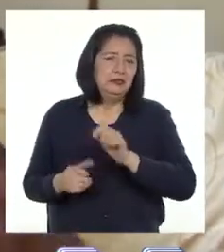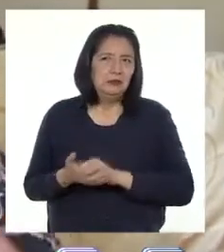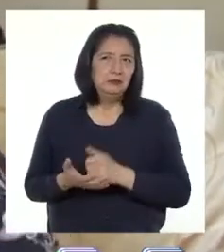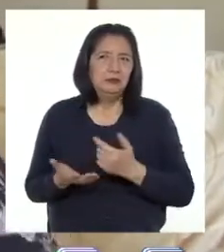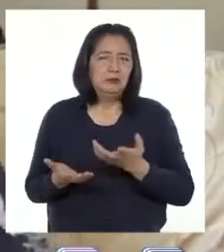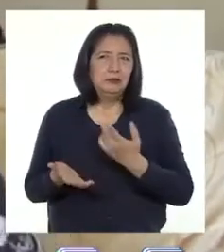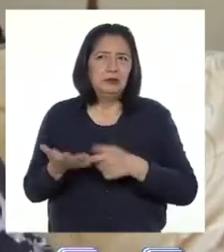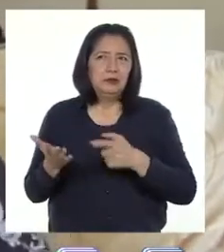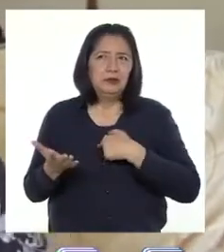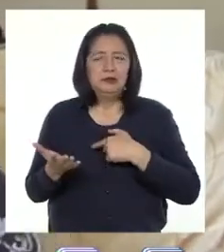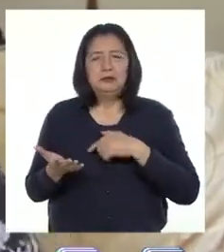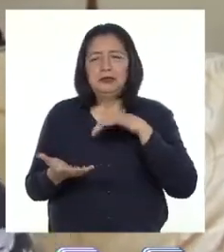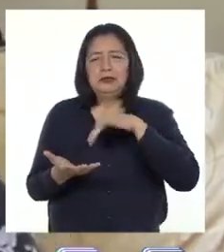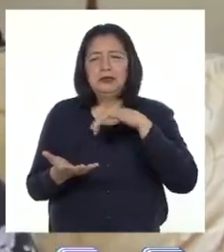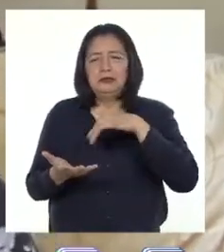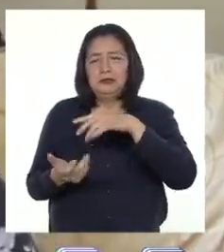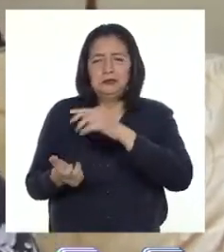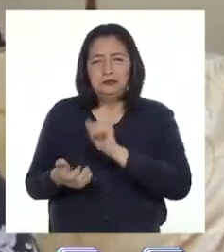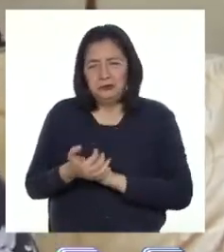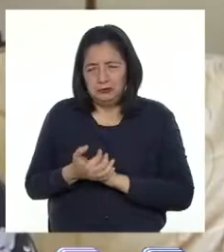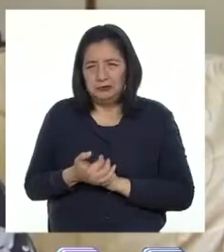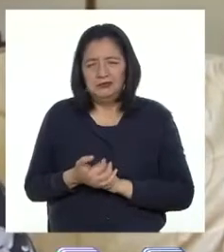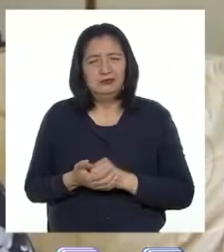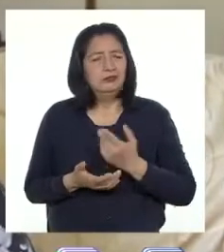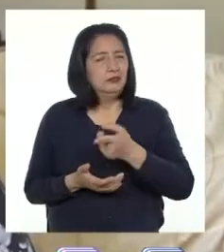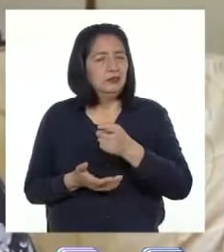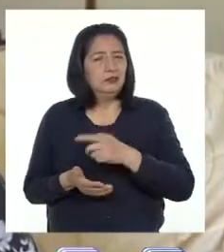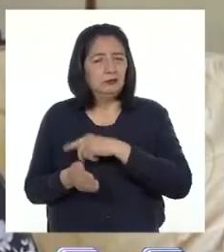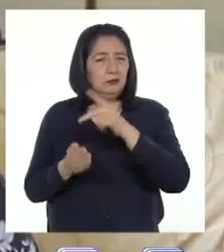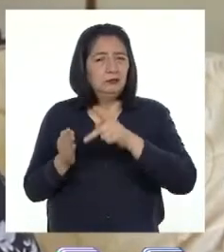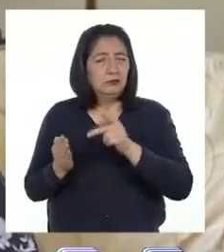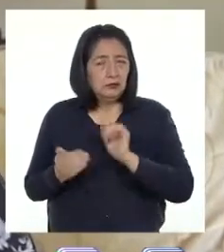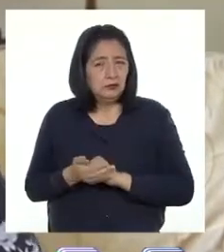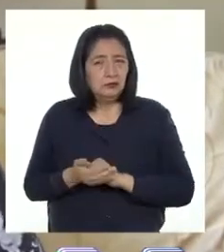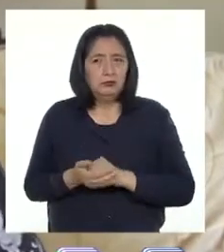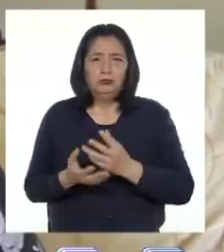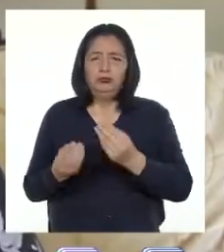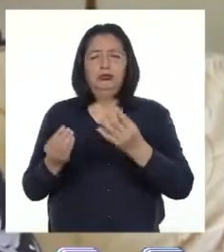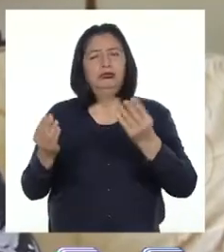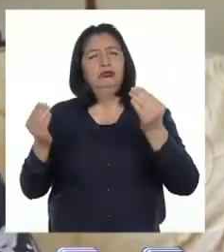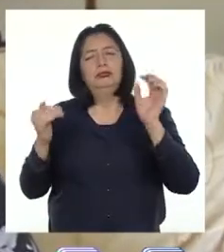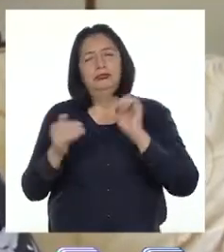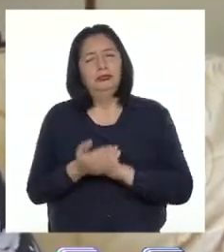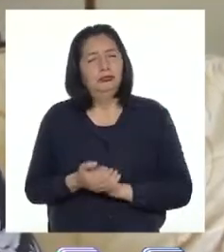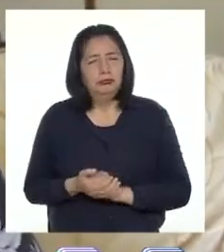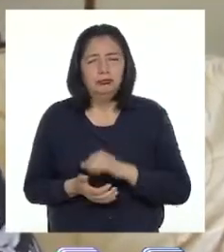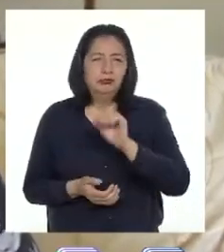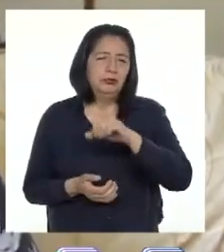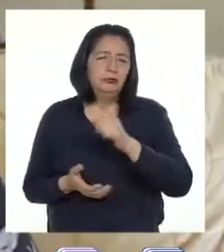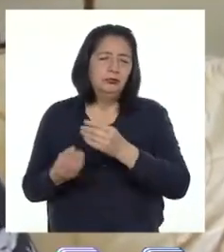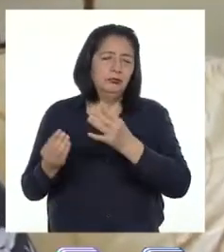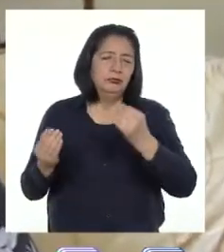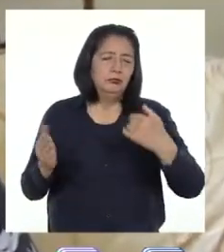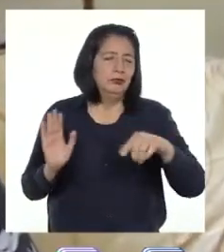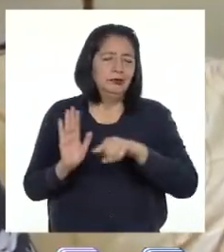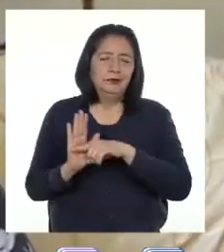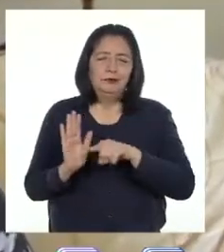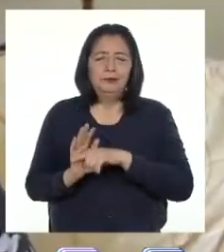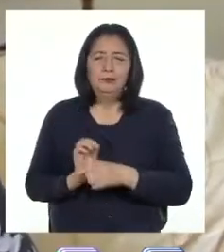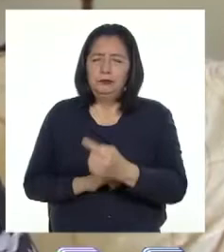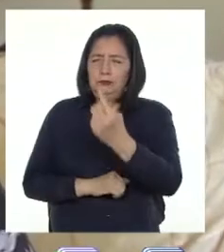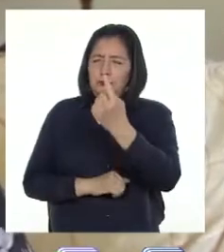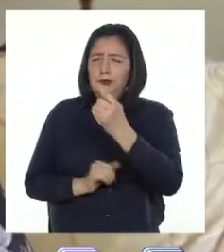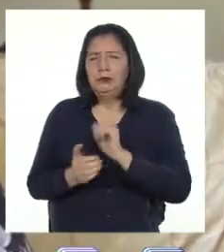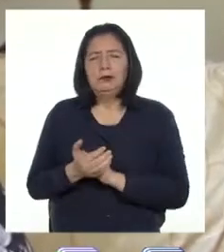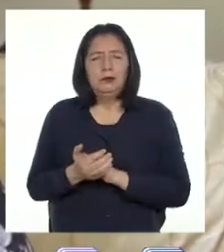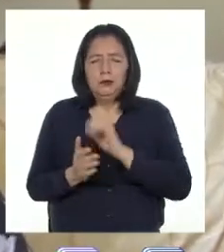durante el desarrollo de mi preparación de esta carrera fueron muchas, muchísimas. Una de